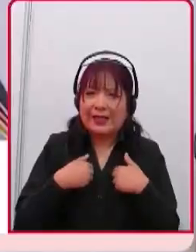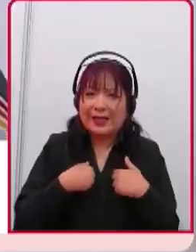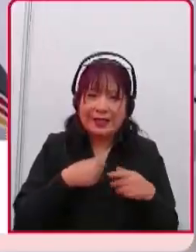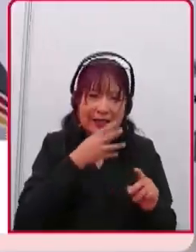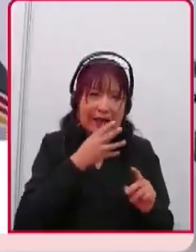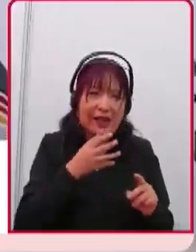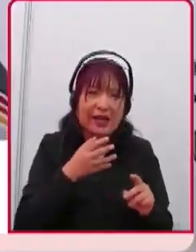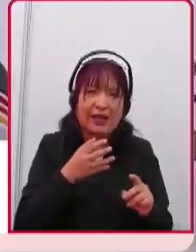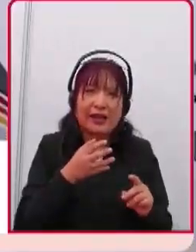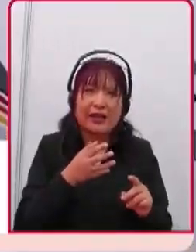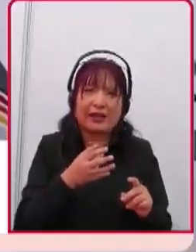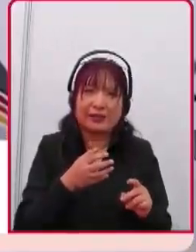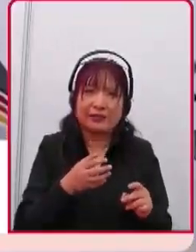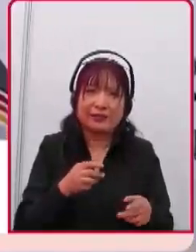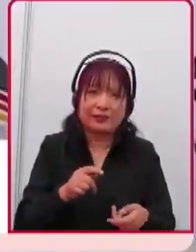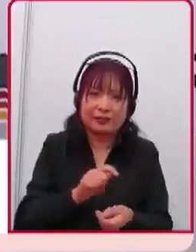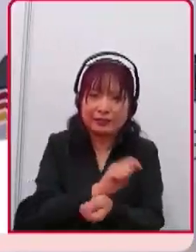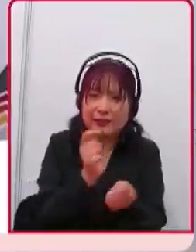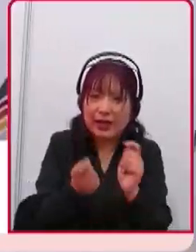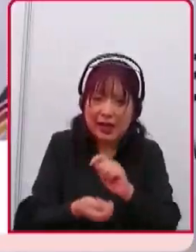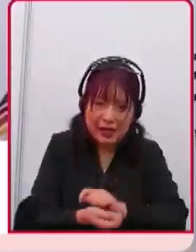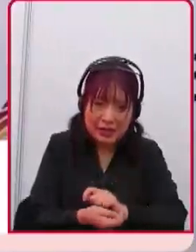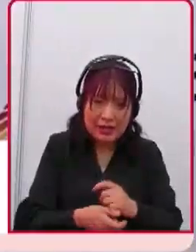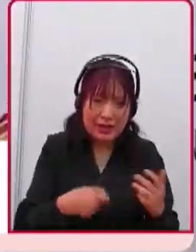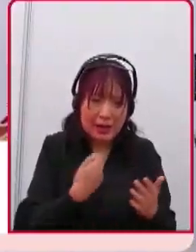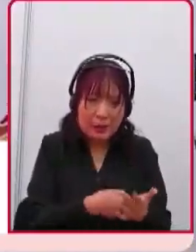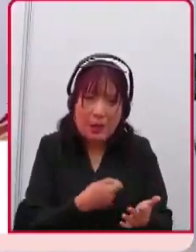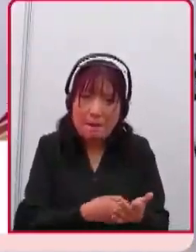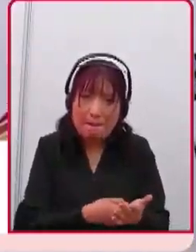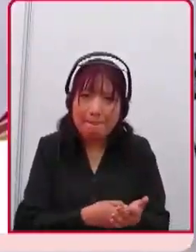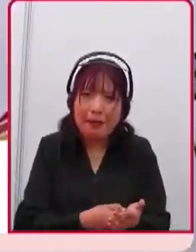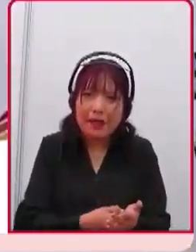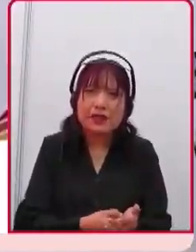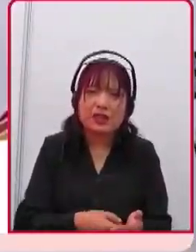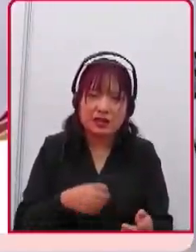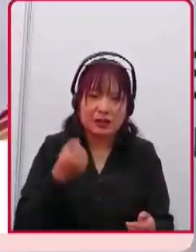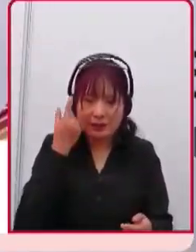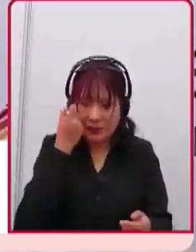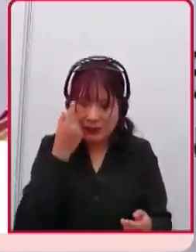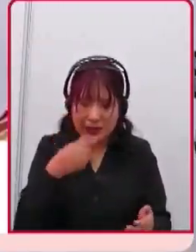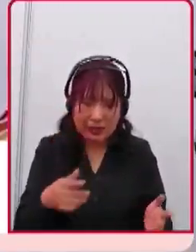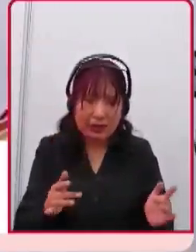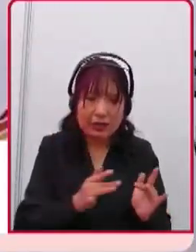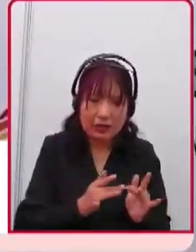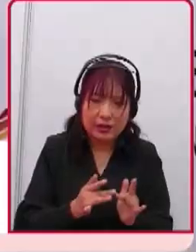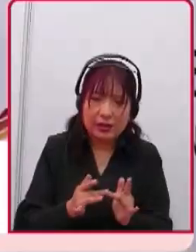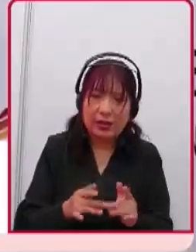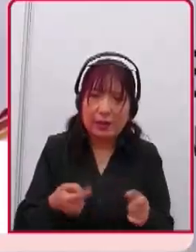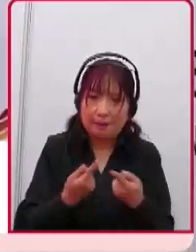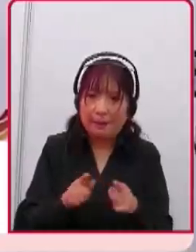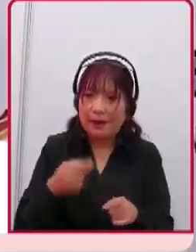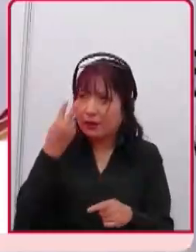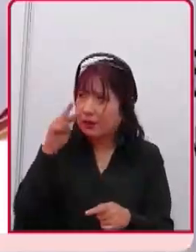contemplaba la variación de precios. Pero vi también en la presentación de que se habían usado para estas proyecciones,